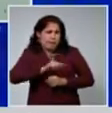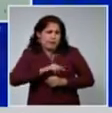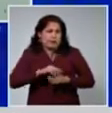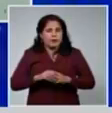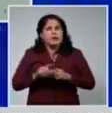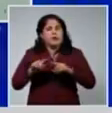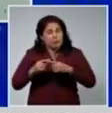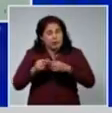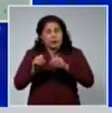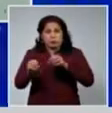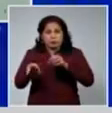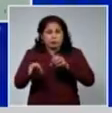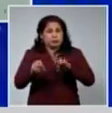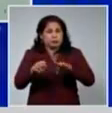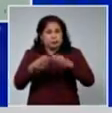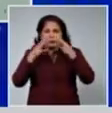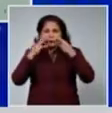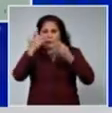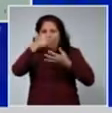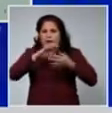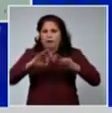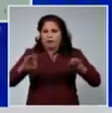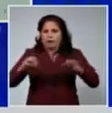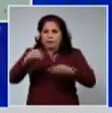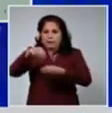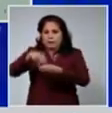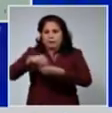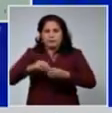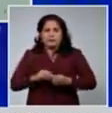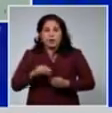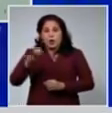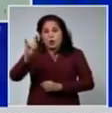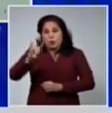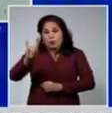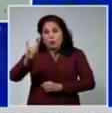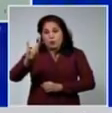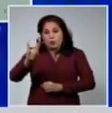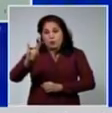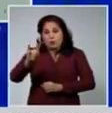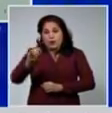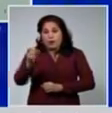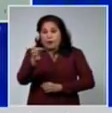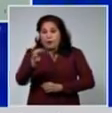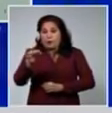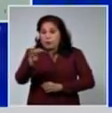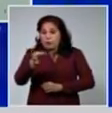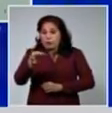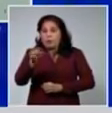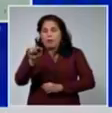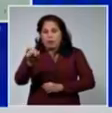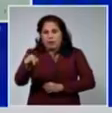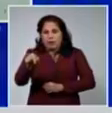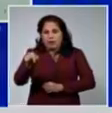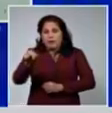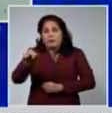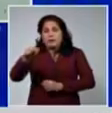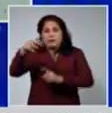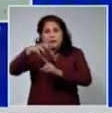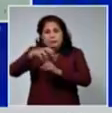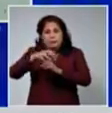una dispersión importante en su territorio 9 de sus 11 municipio san cristóbal 4